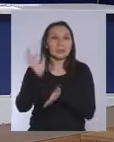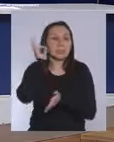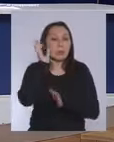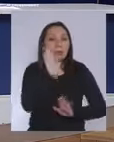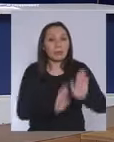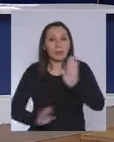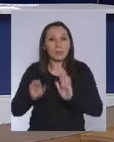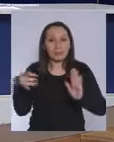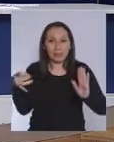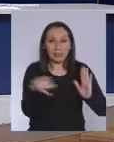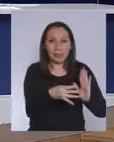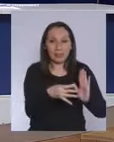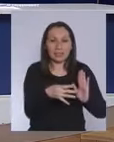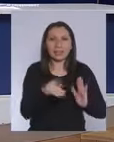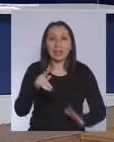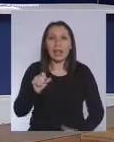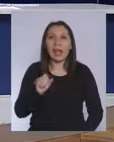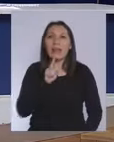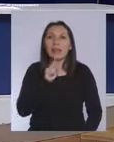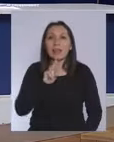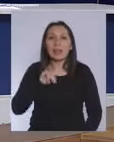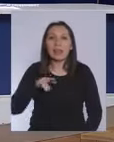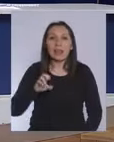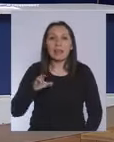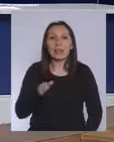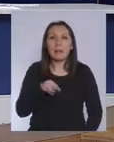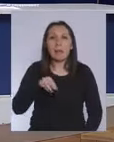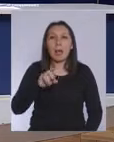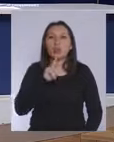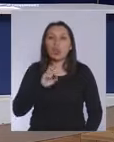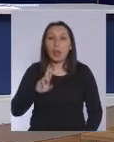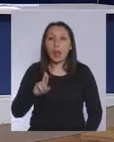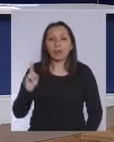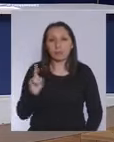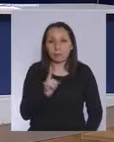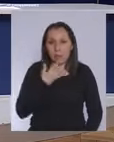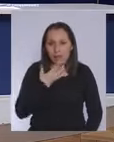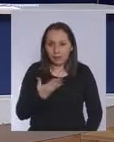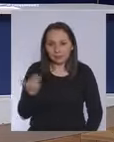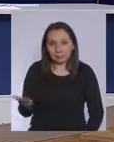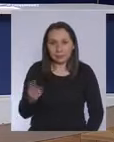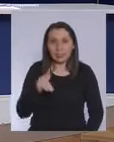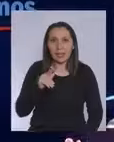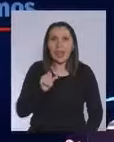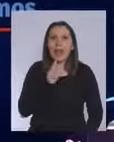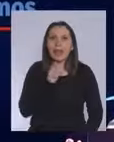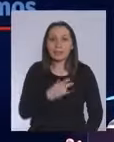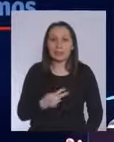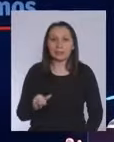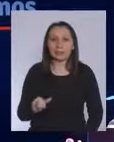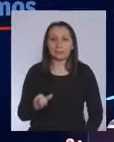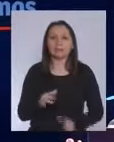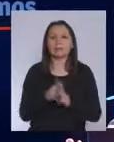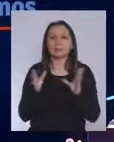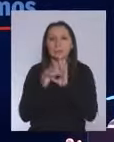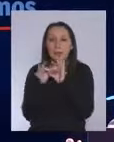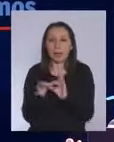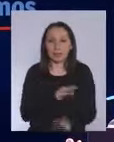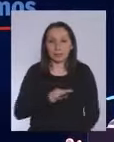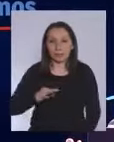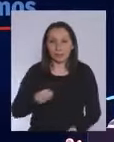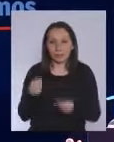prevención del delito catherine martorell a quien le doy la palabra de katy por favor muchas gracias ministro muy